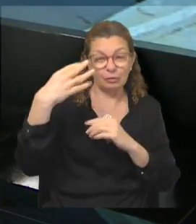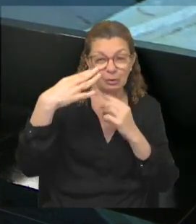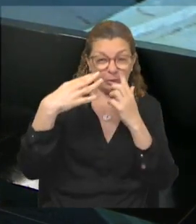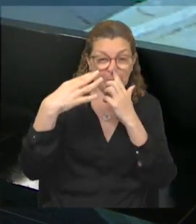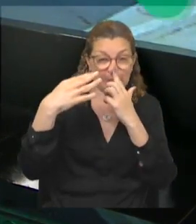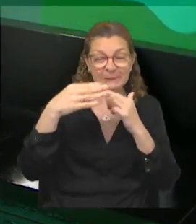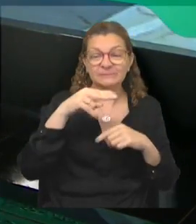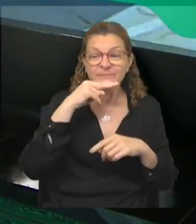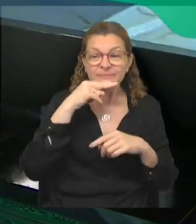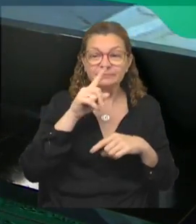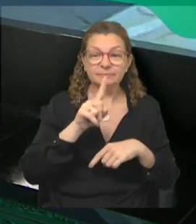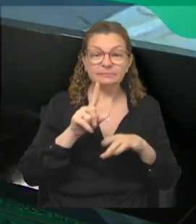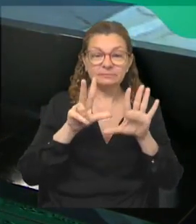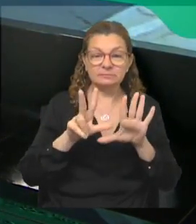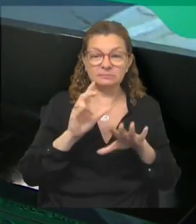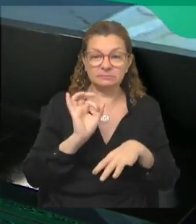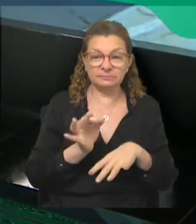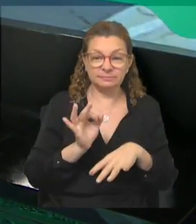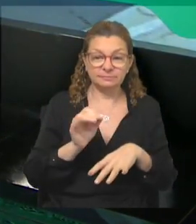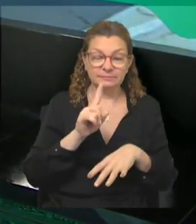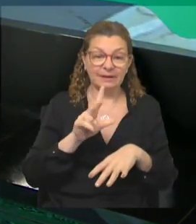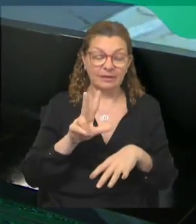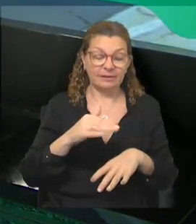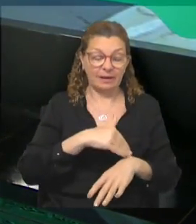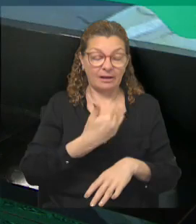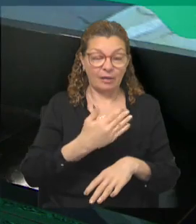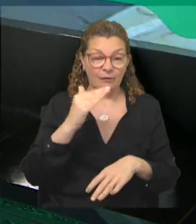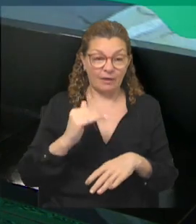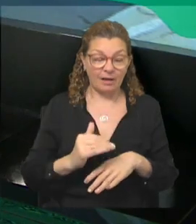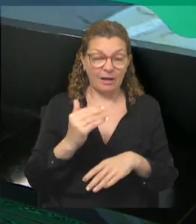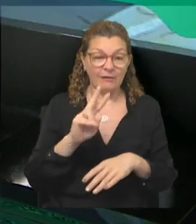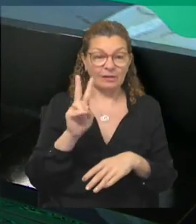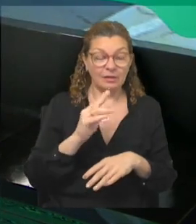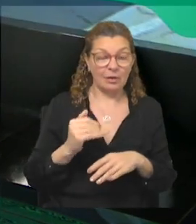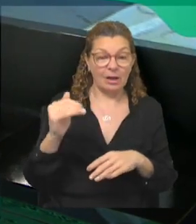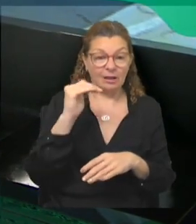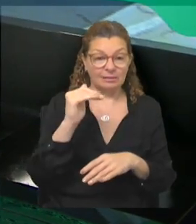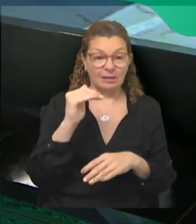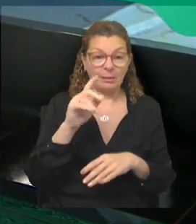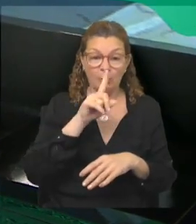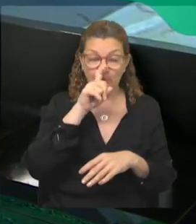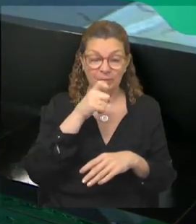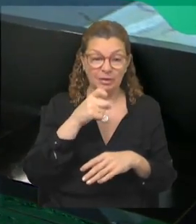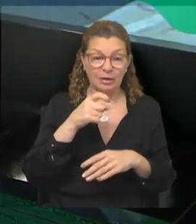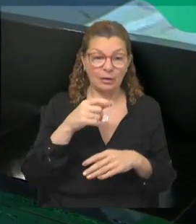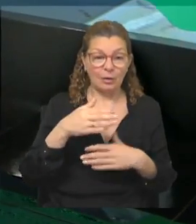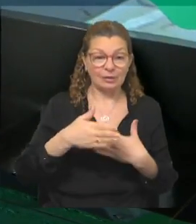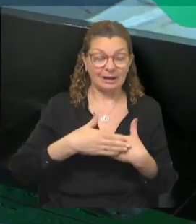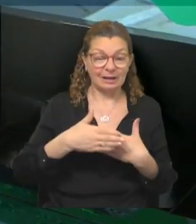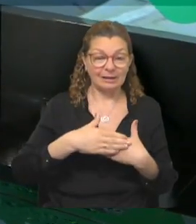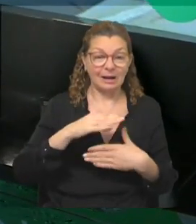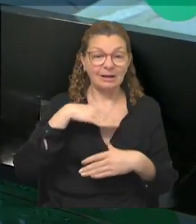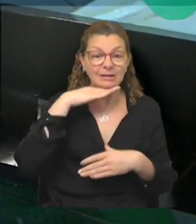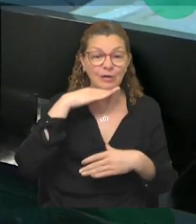el viernes 18 de octubre 13 y 22 gr las temperaturas extremas Esto es para Montevideo y el área